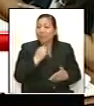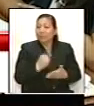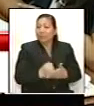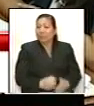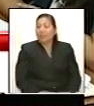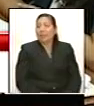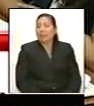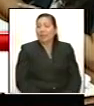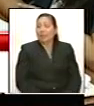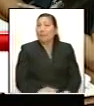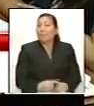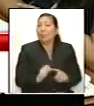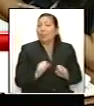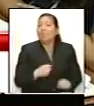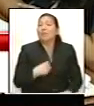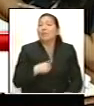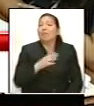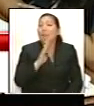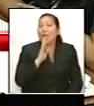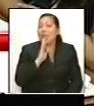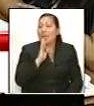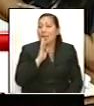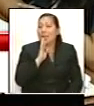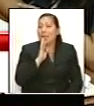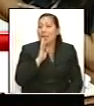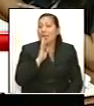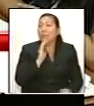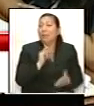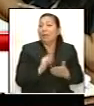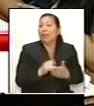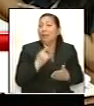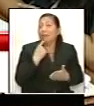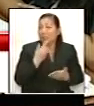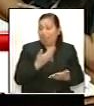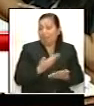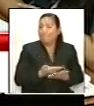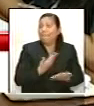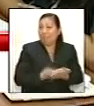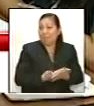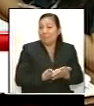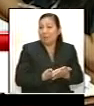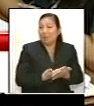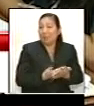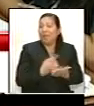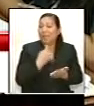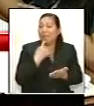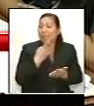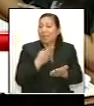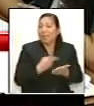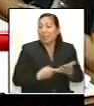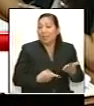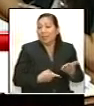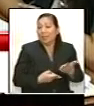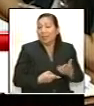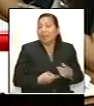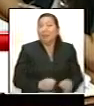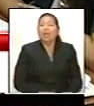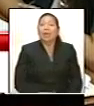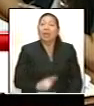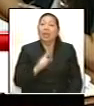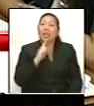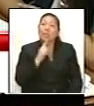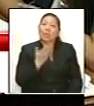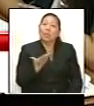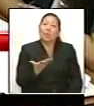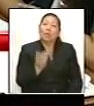atendido, ¿no? Pero si hablamos en lo que dice el papel indica que el acoso es un